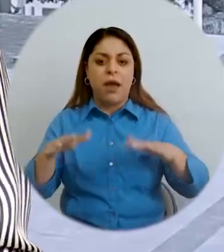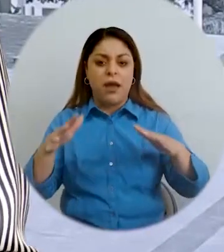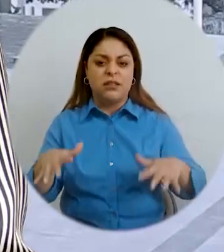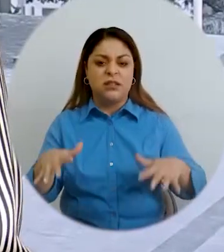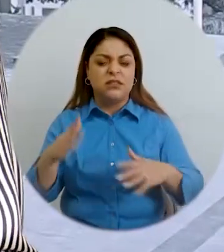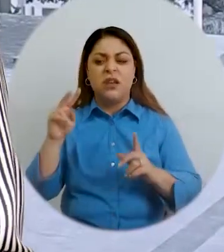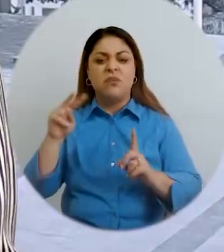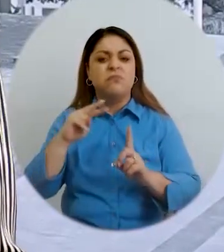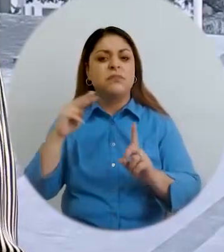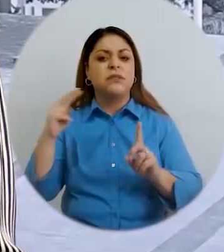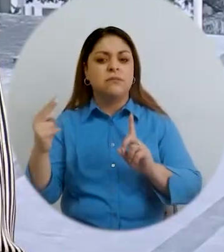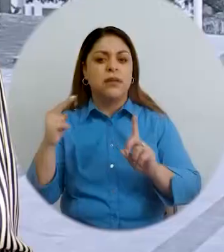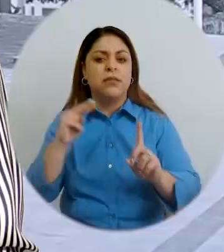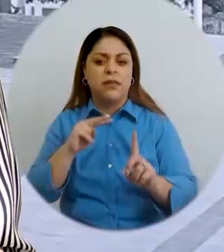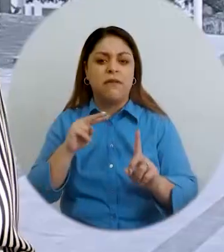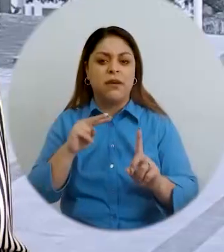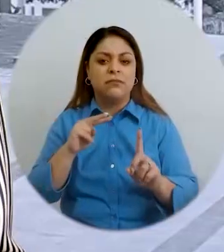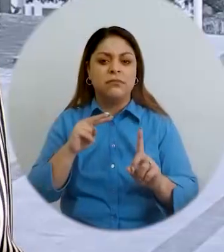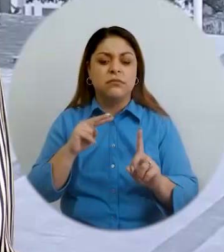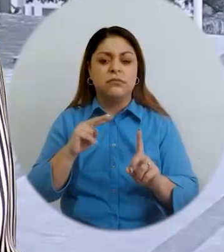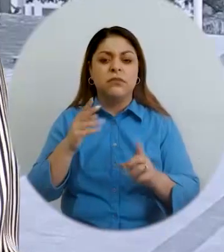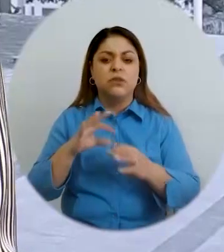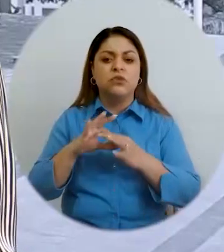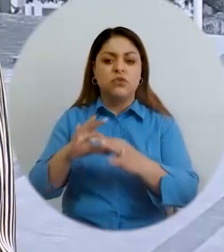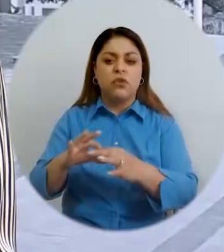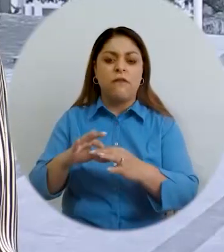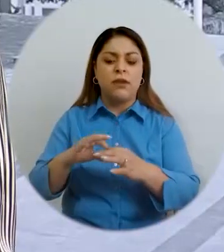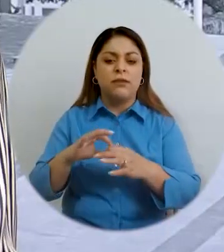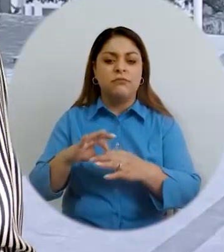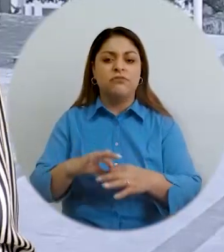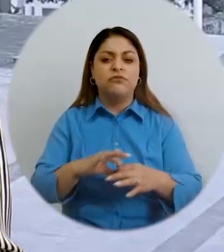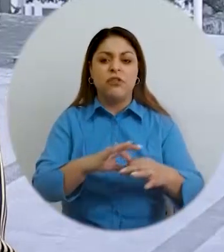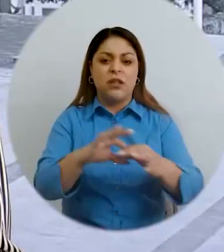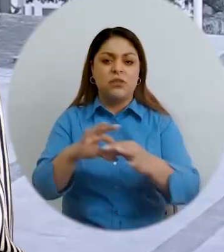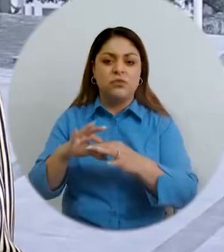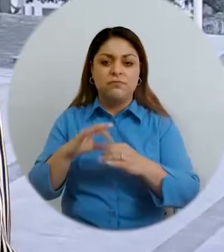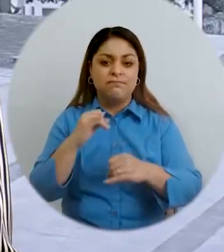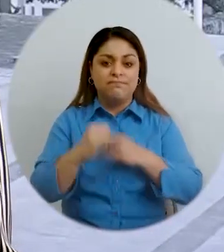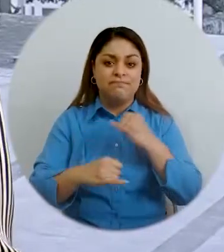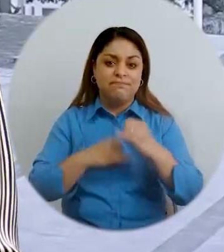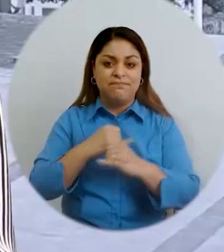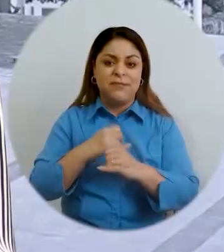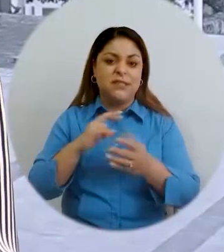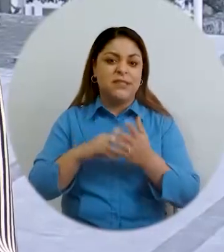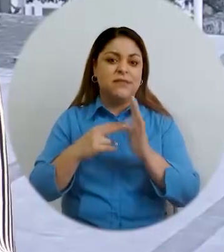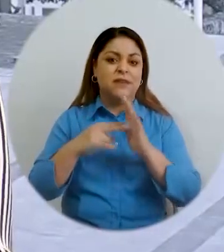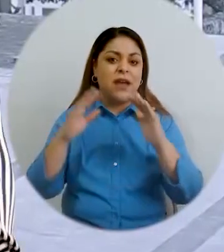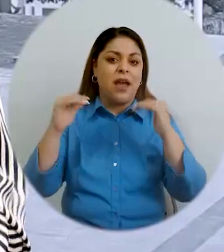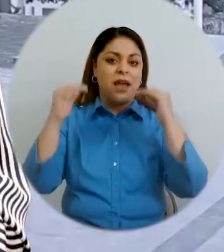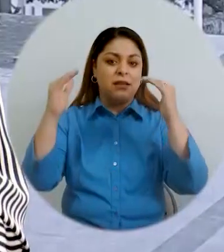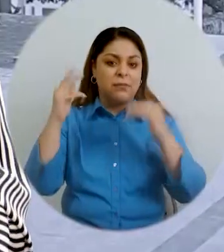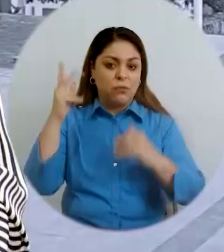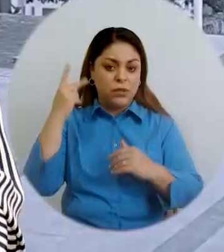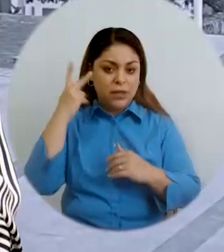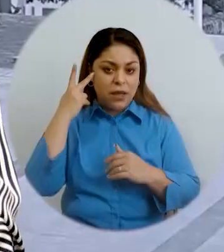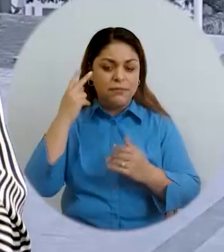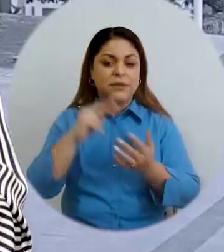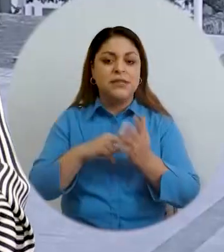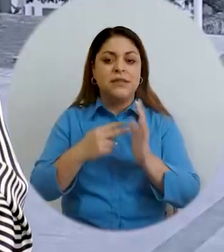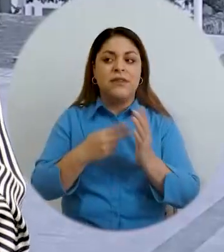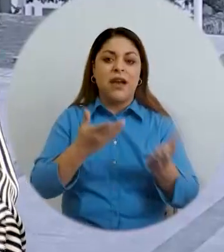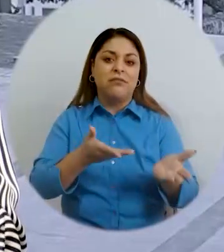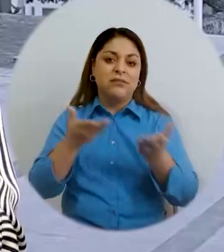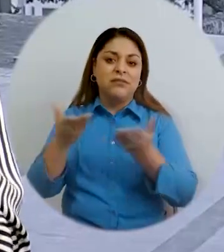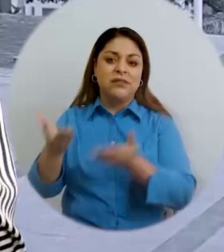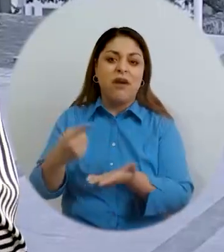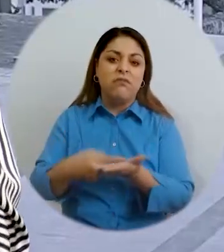una perspectiva dentro de lo que llamamos en relaciones internacionales la alta política, es decir, que lo llevamos a